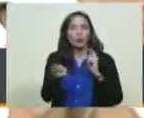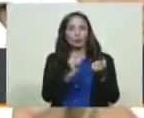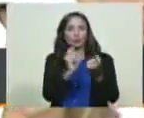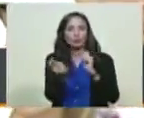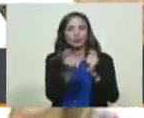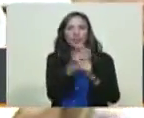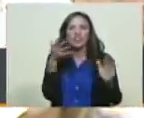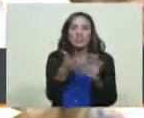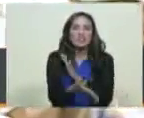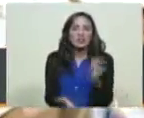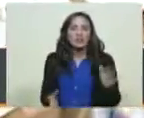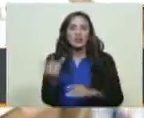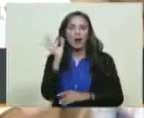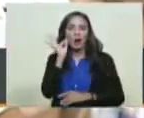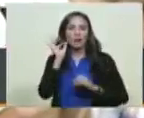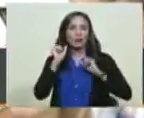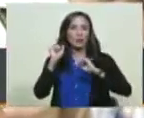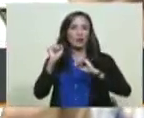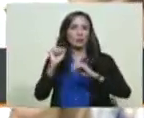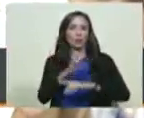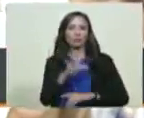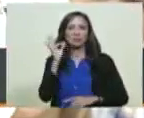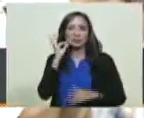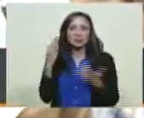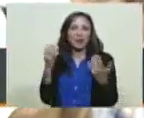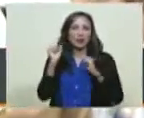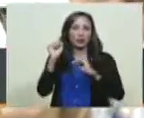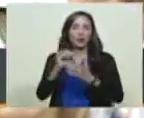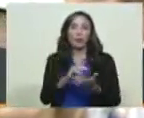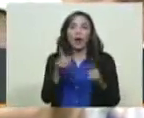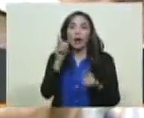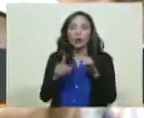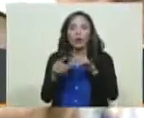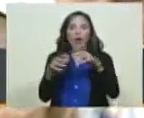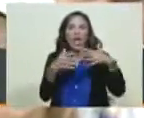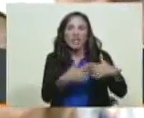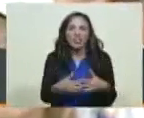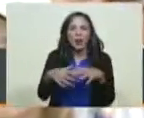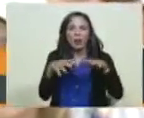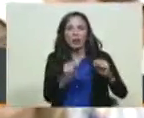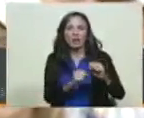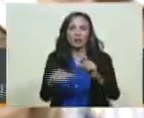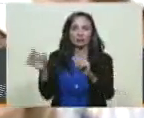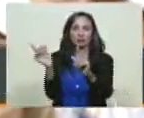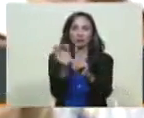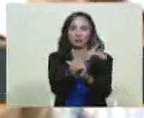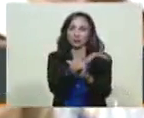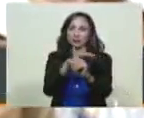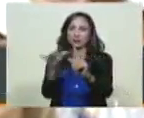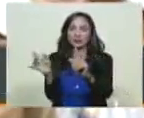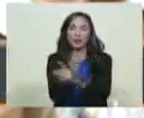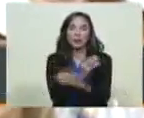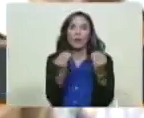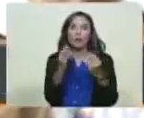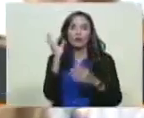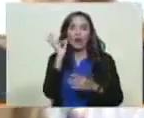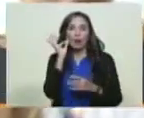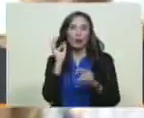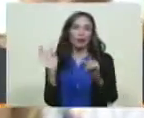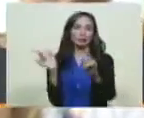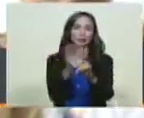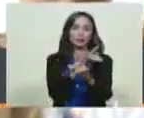feminismo desde el problema económico porque no el capitalismo que es un problema económico que afecta a toda la sociedad